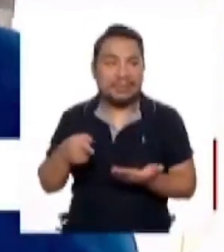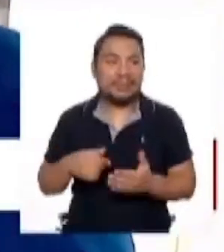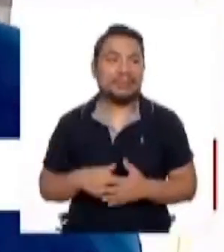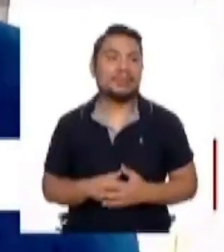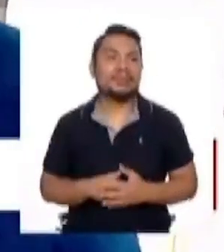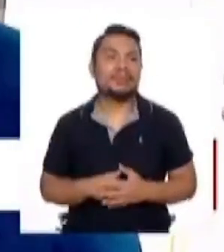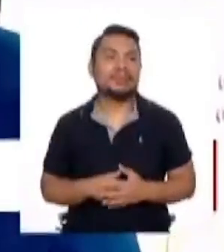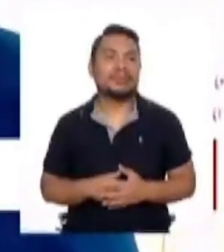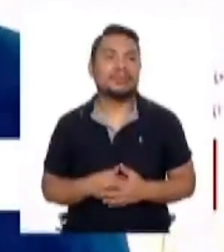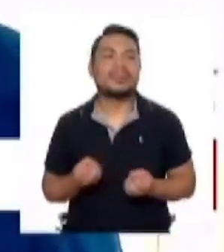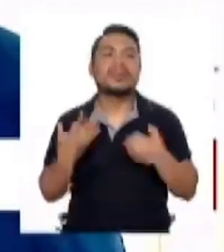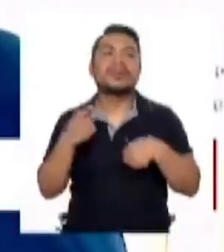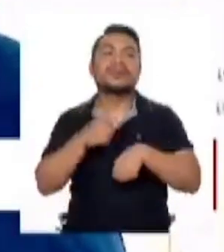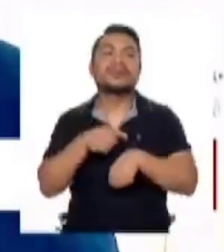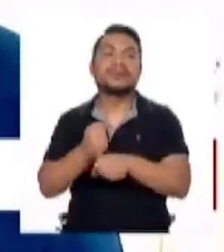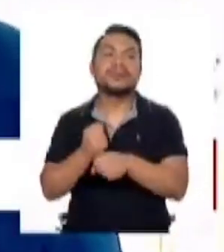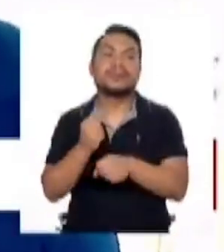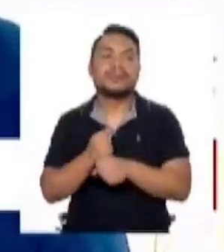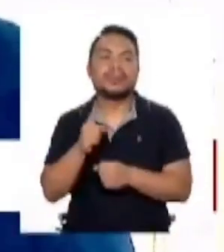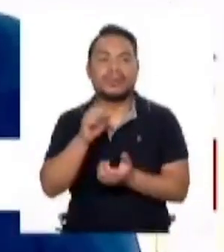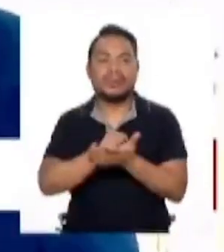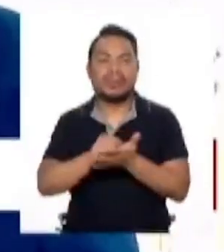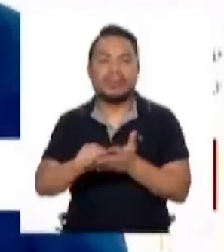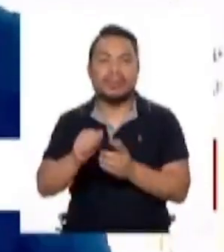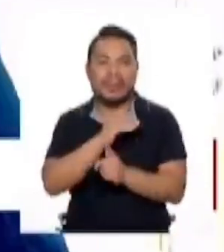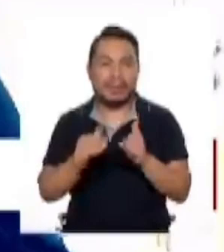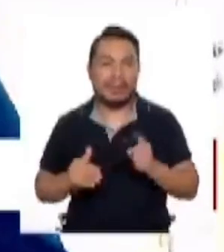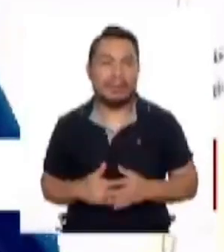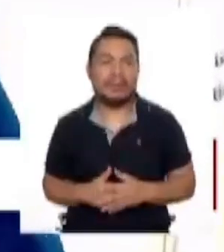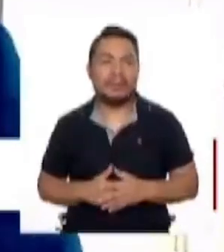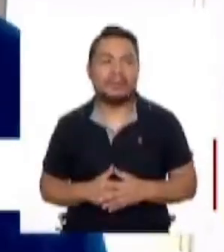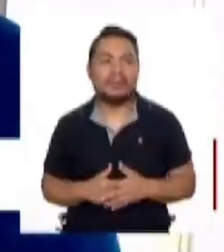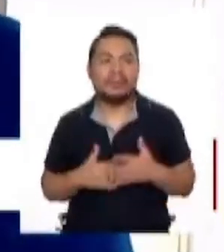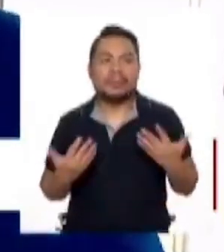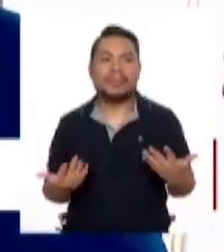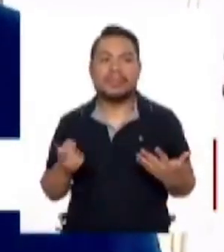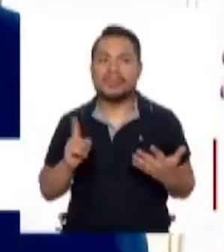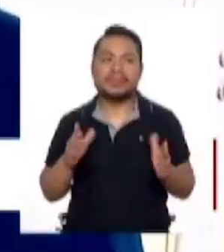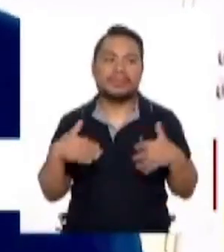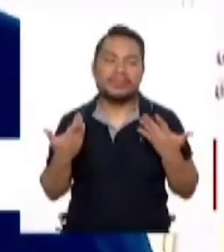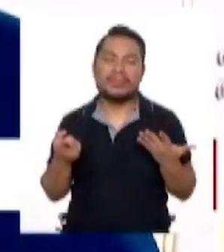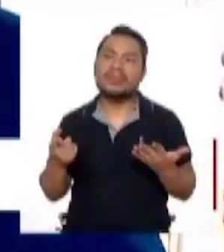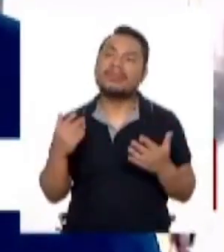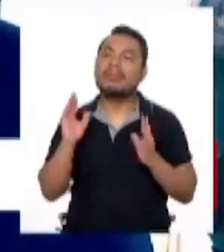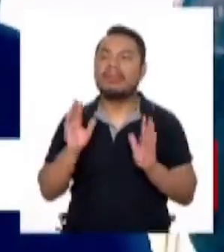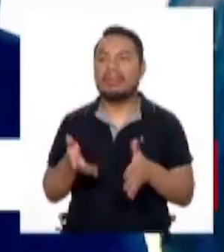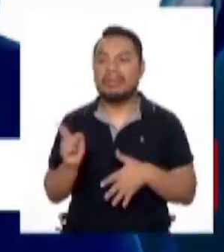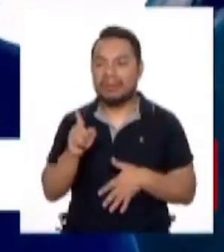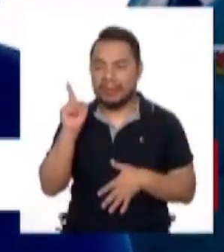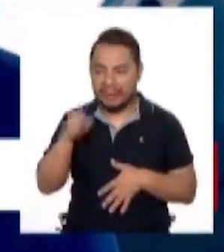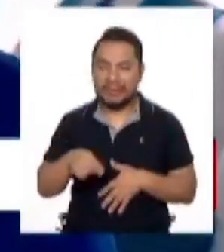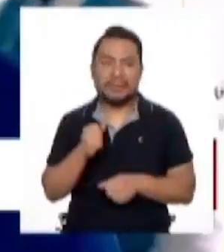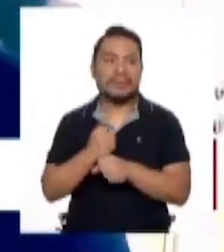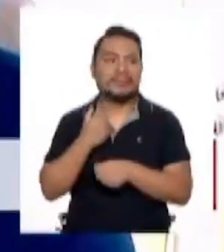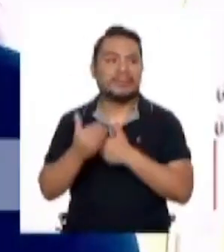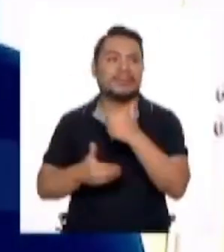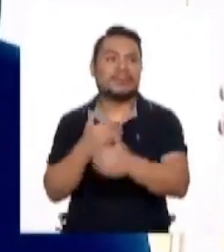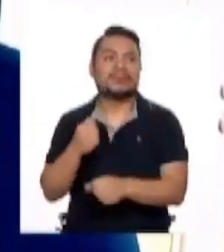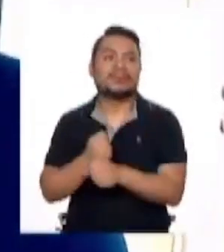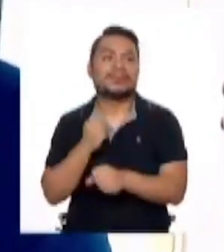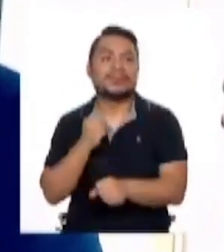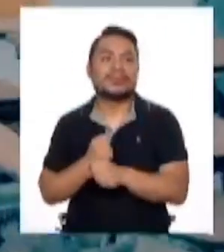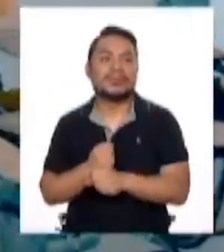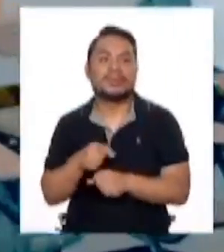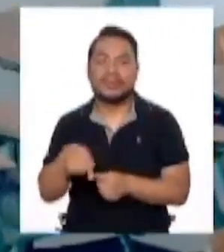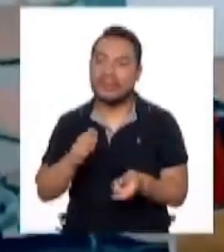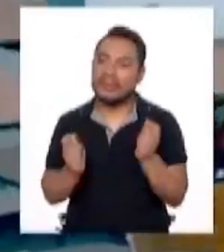¿Tienen cuánto tiempo trabajando acá? Mes y medio, ya estamos. Pero bueno, no podemos quedarnos de brazos cruzados. Tenemos que seguir adelante, tenemos que trabajar y